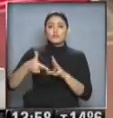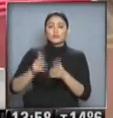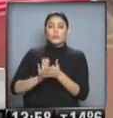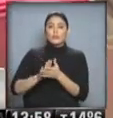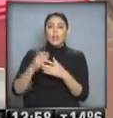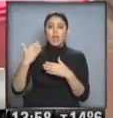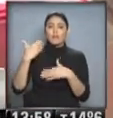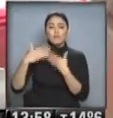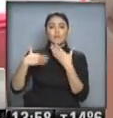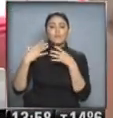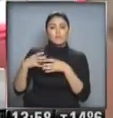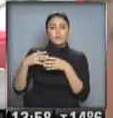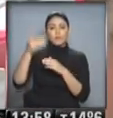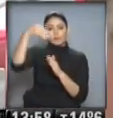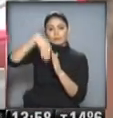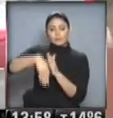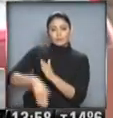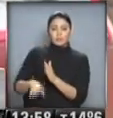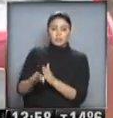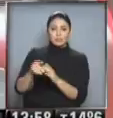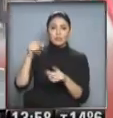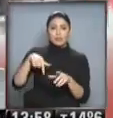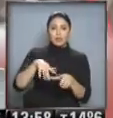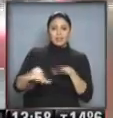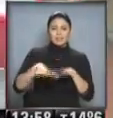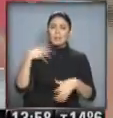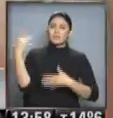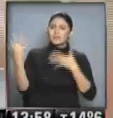en el descenso y dirigencialmente envuelto en este